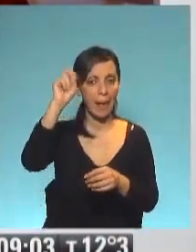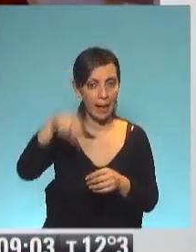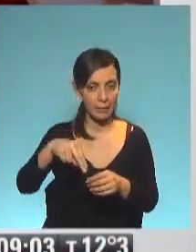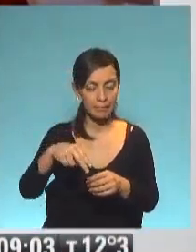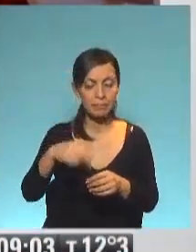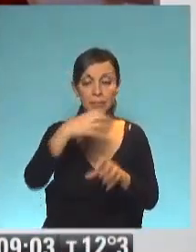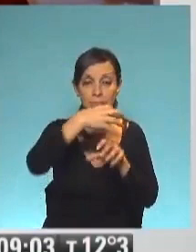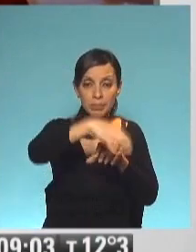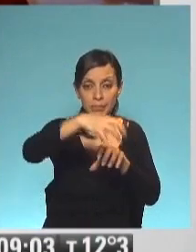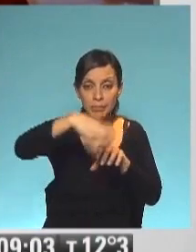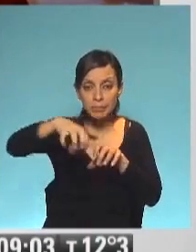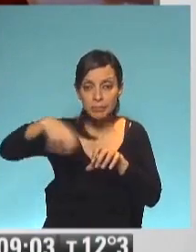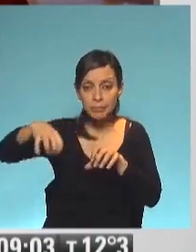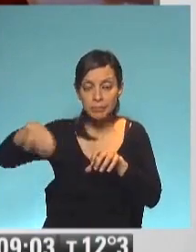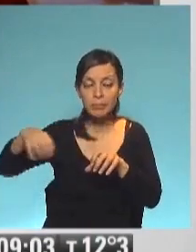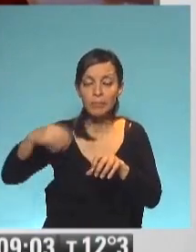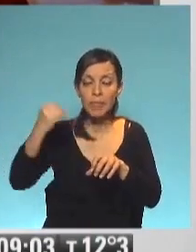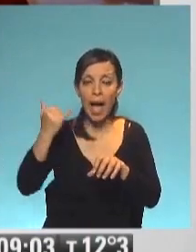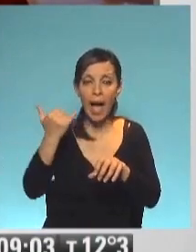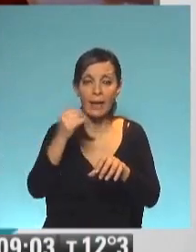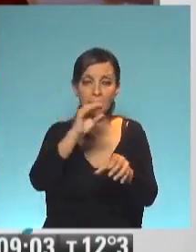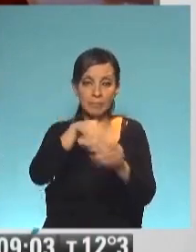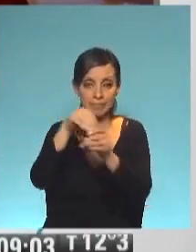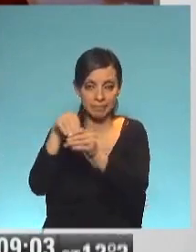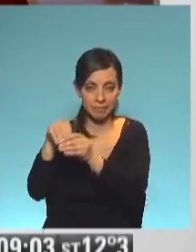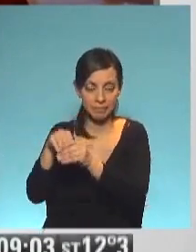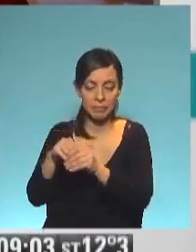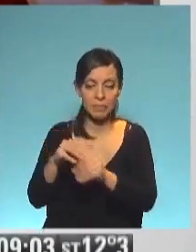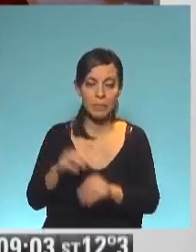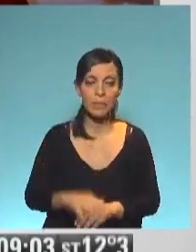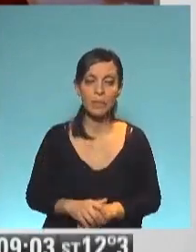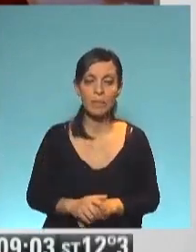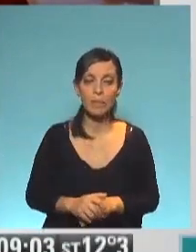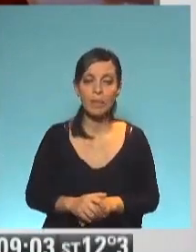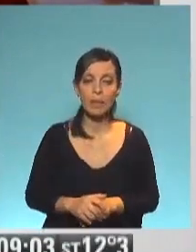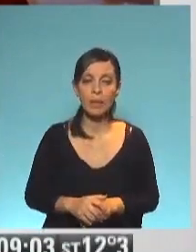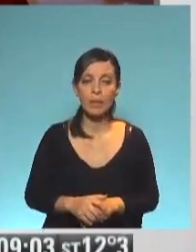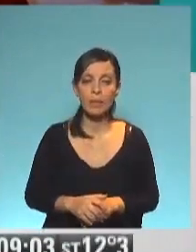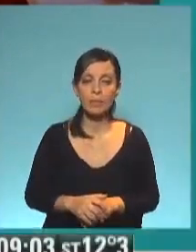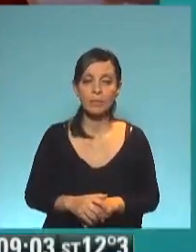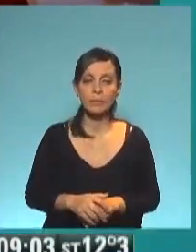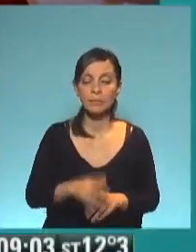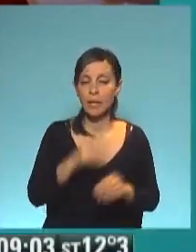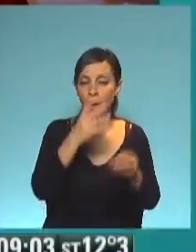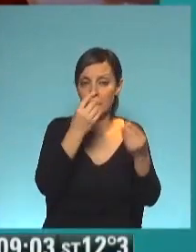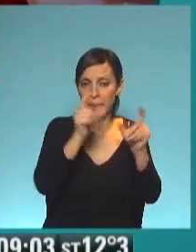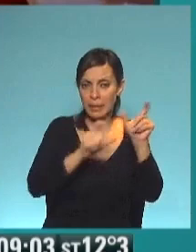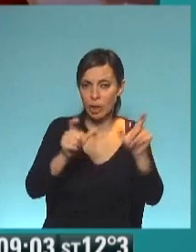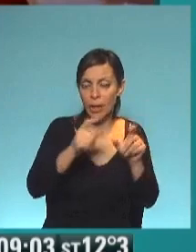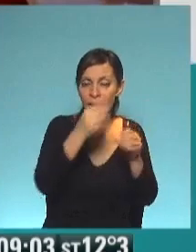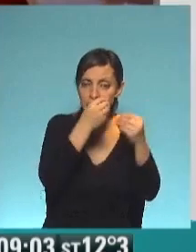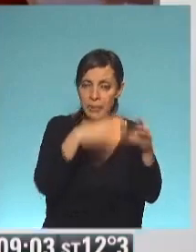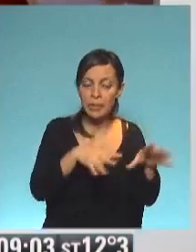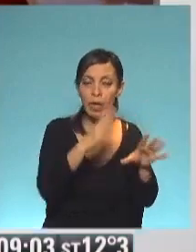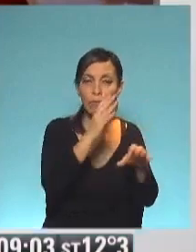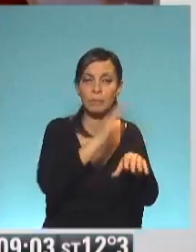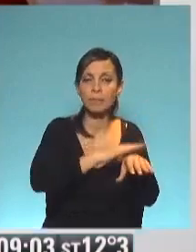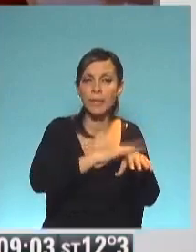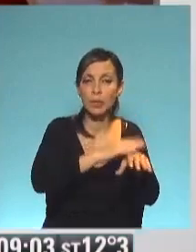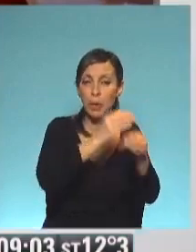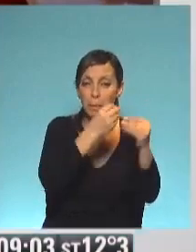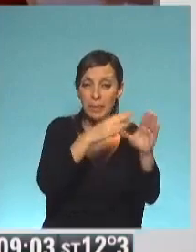las unidades son componentes que han estado desde el minuto uno desarrollando